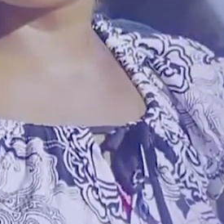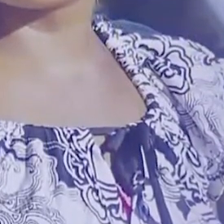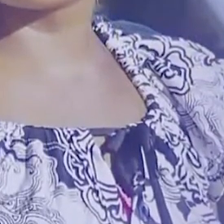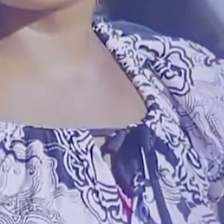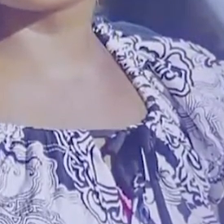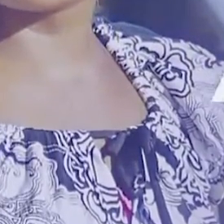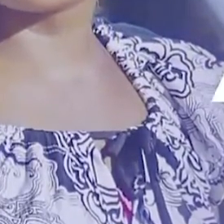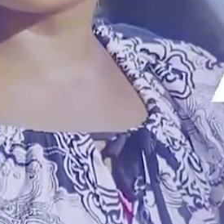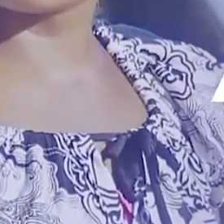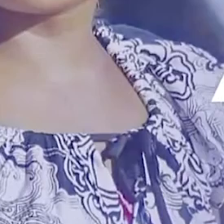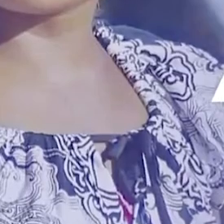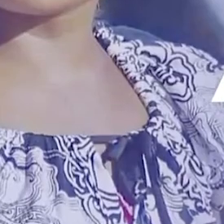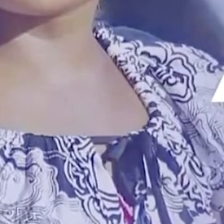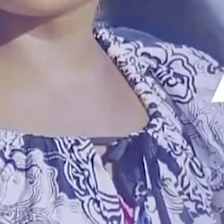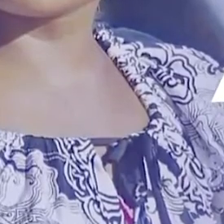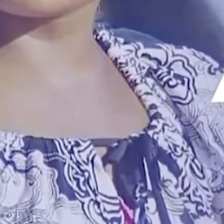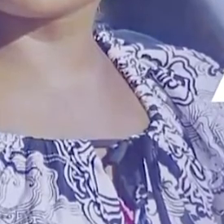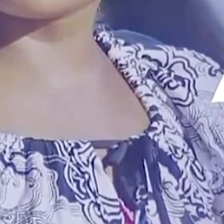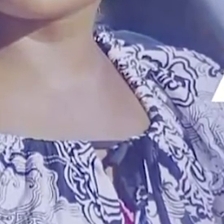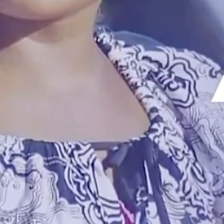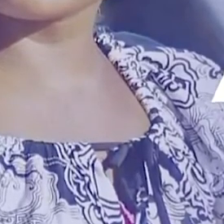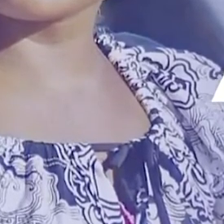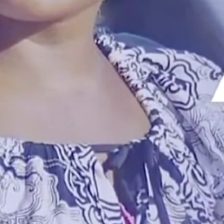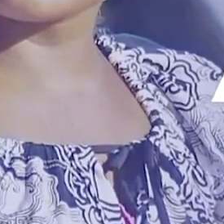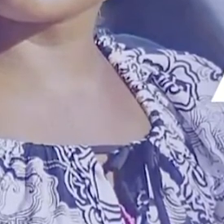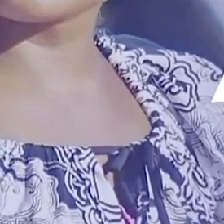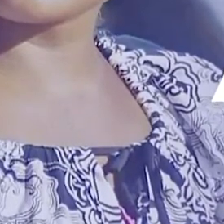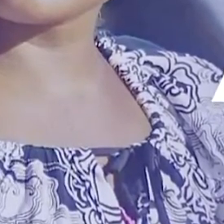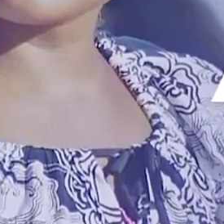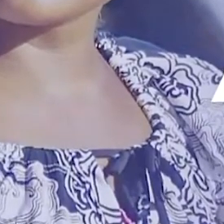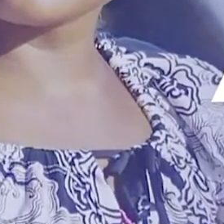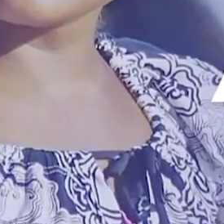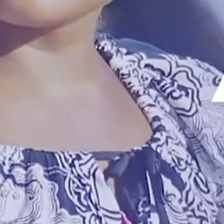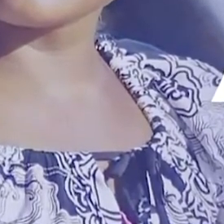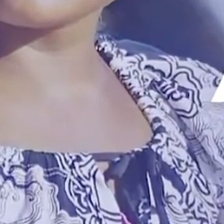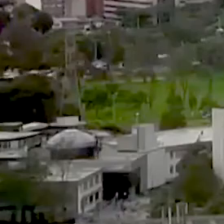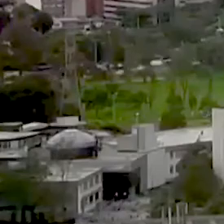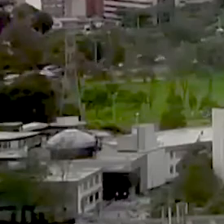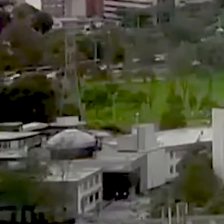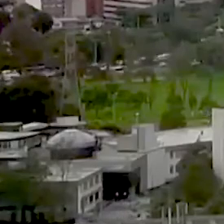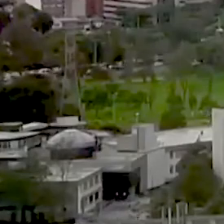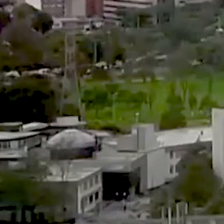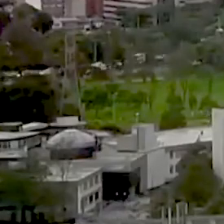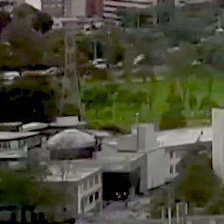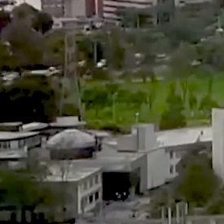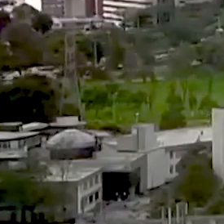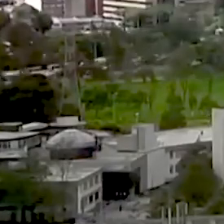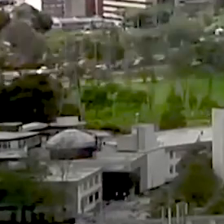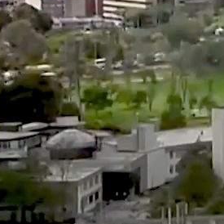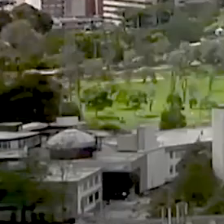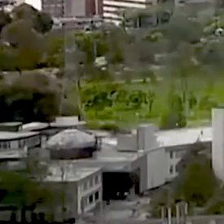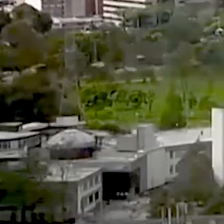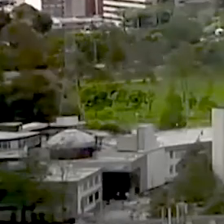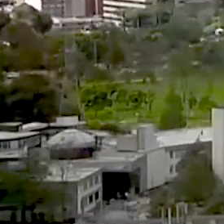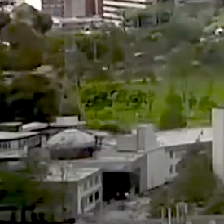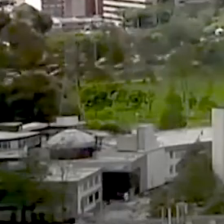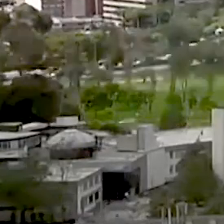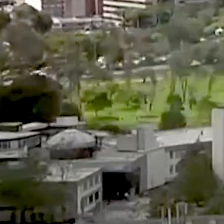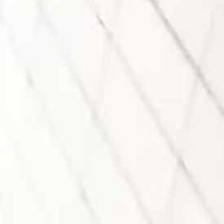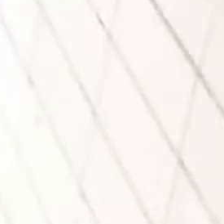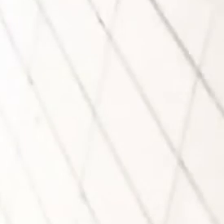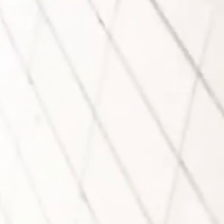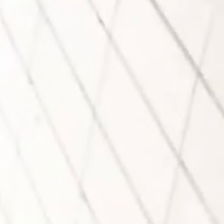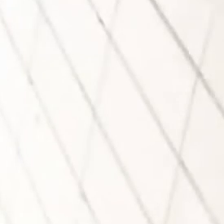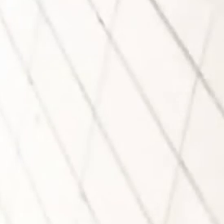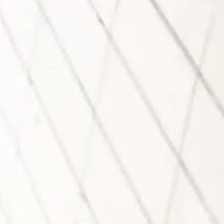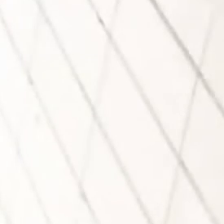Enfoque diferencial y de género, el principal pilar institucional. La Procuraduría General de la Nación